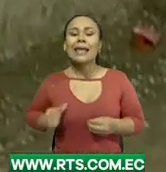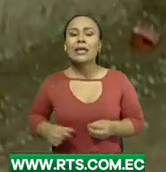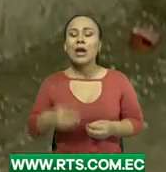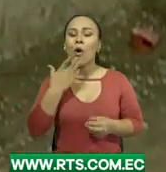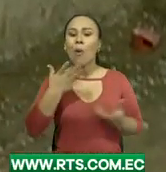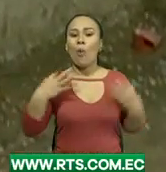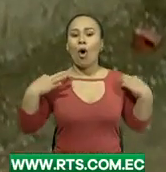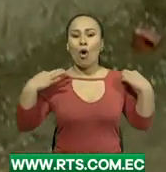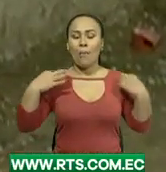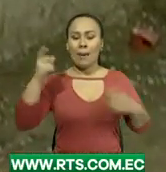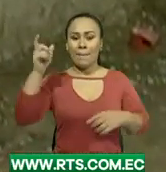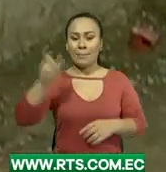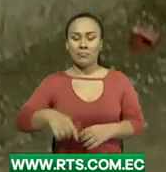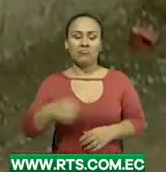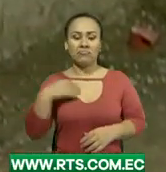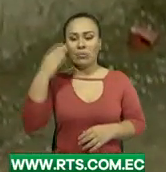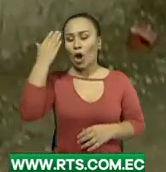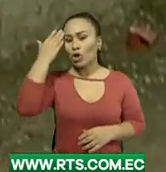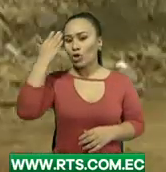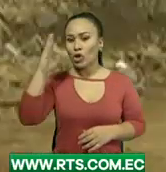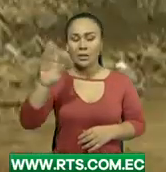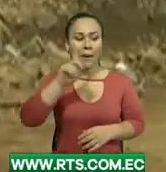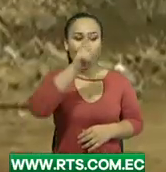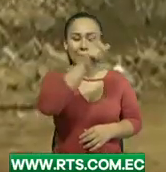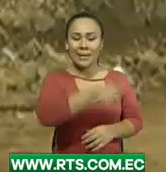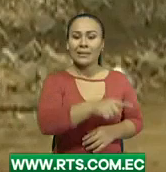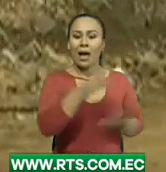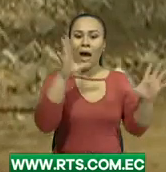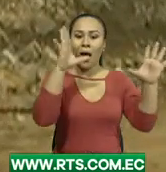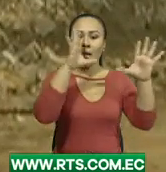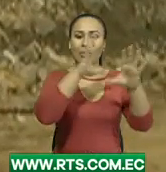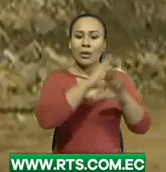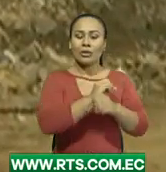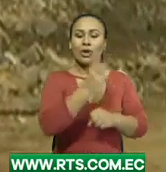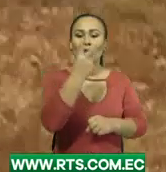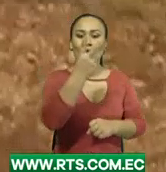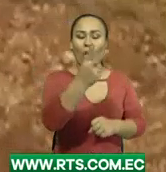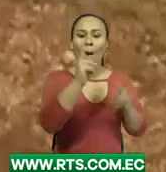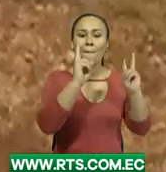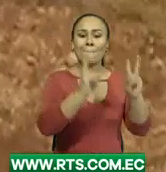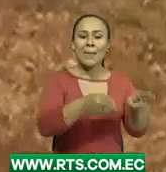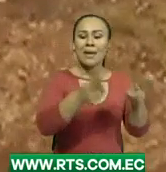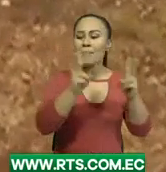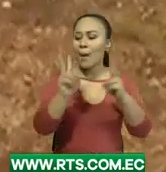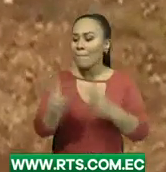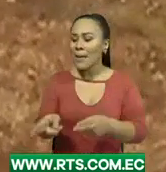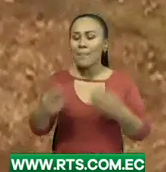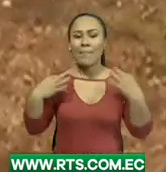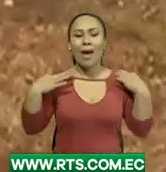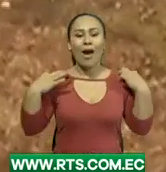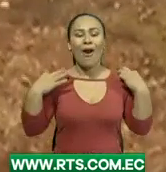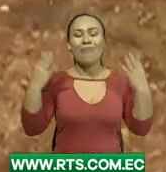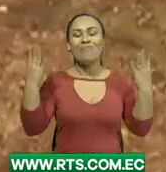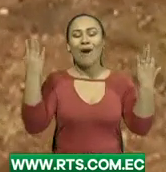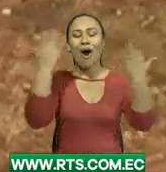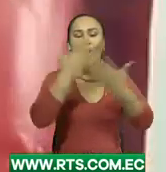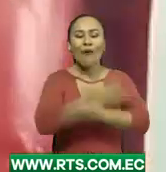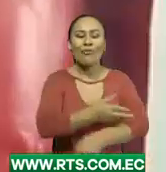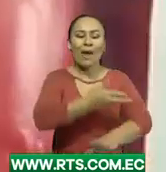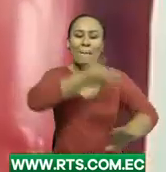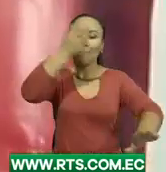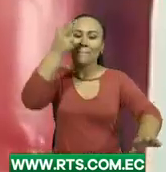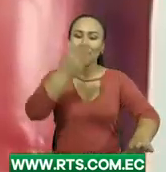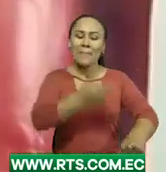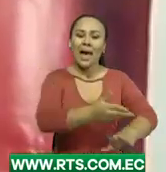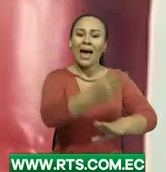del implicado, sin saber que esa noche habían dos hombres que vestían de similares características. Uno de